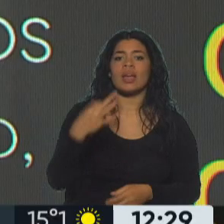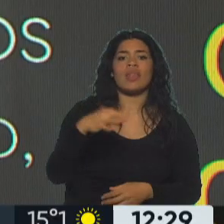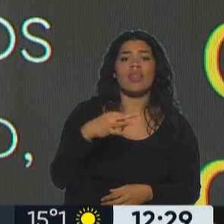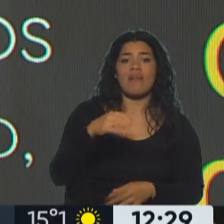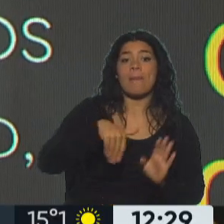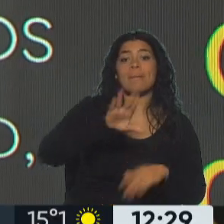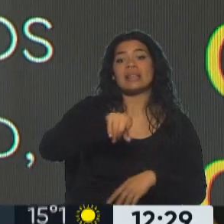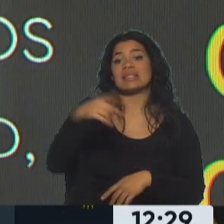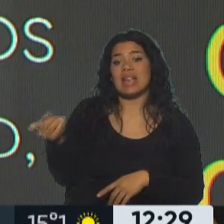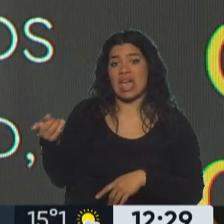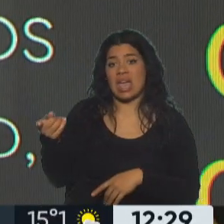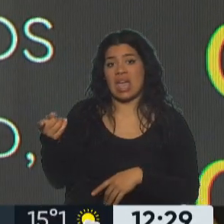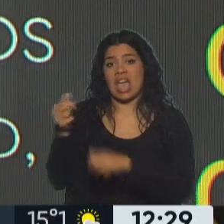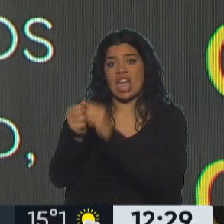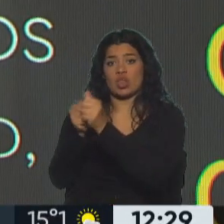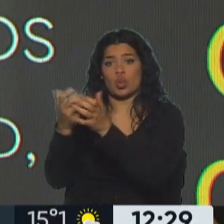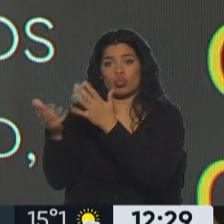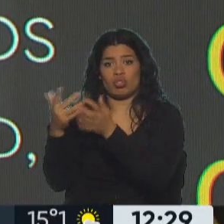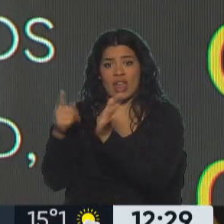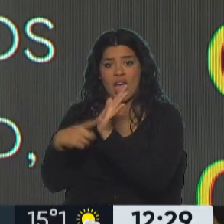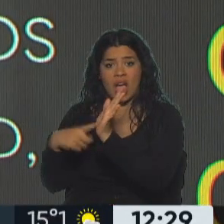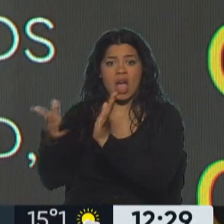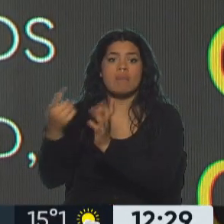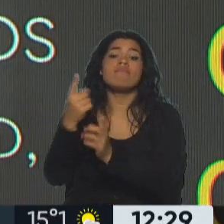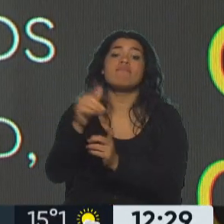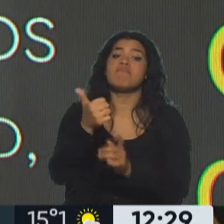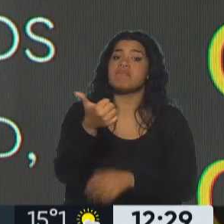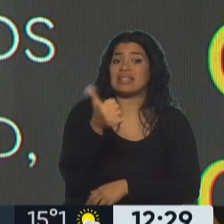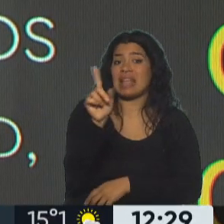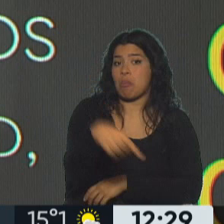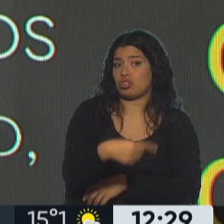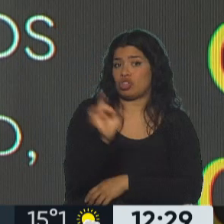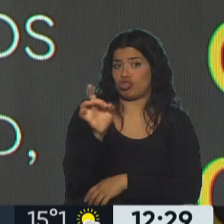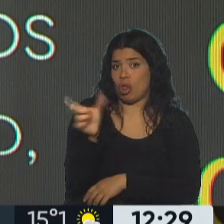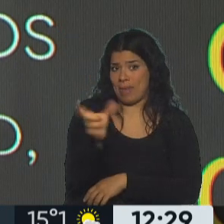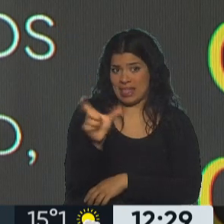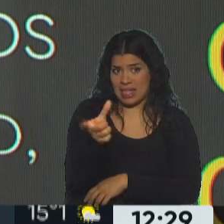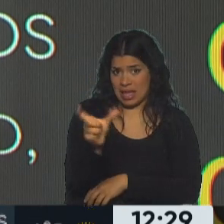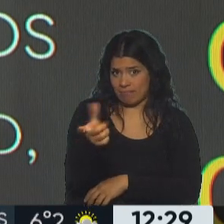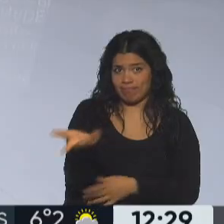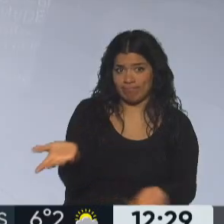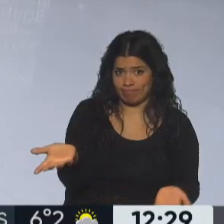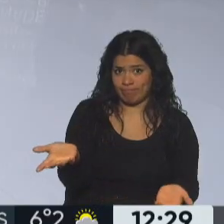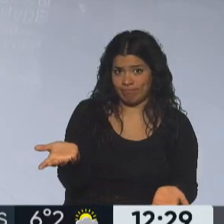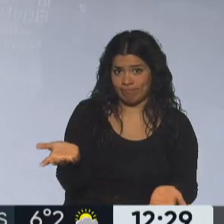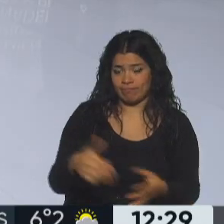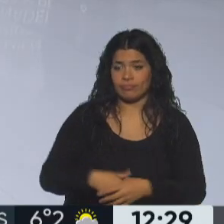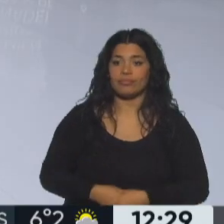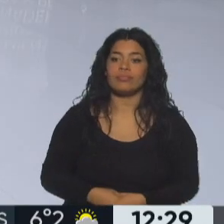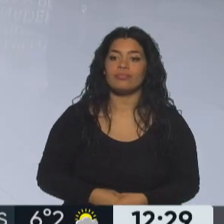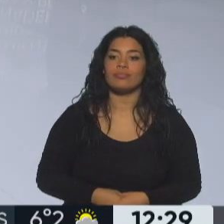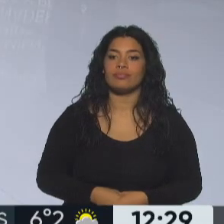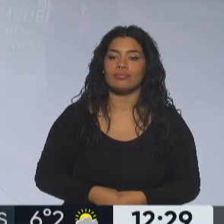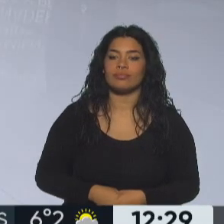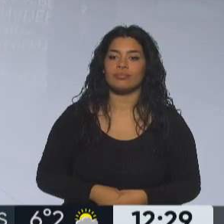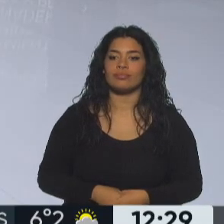industria manufacturera. Sin embargo, son solamente 6% los que están en esa escala de los que pagan ganancias, esos